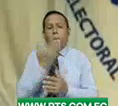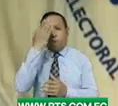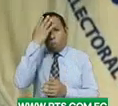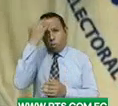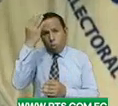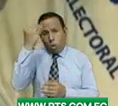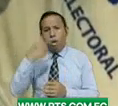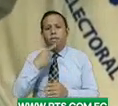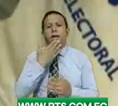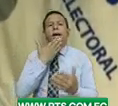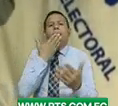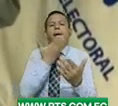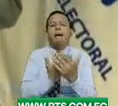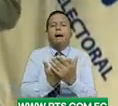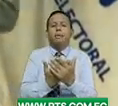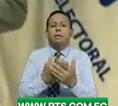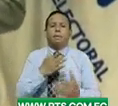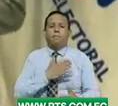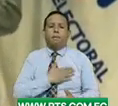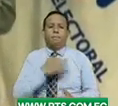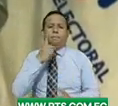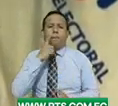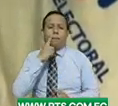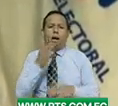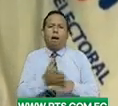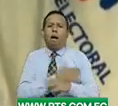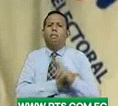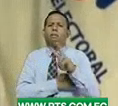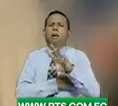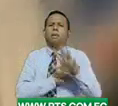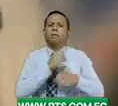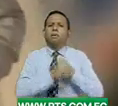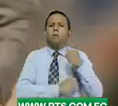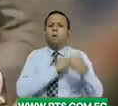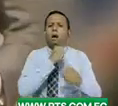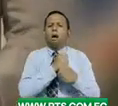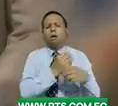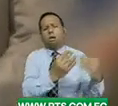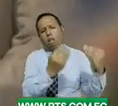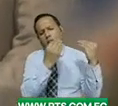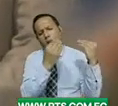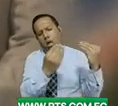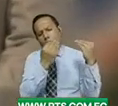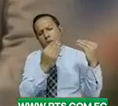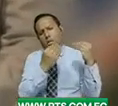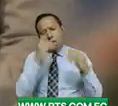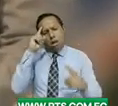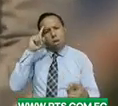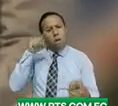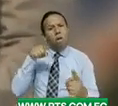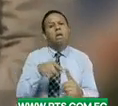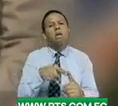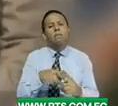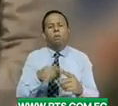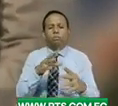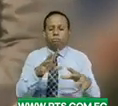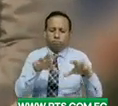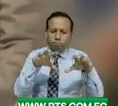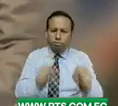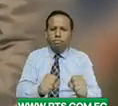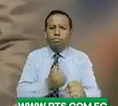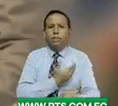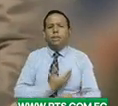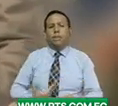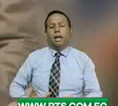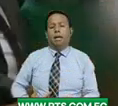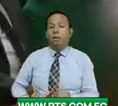25 años para que pueda llegar a Carondelet, al tiempo de sentirse traicionado, esto sin dar mayores detalles. Muchas veces hay